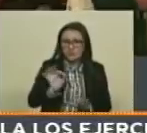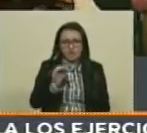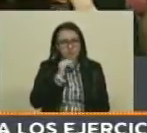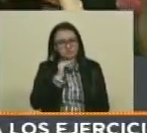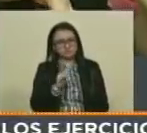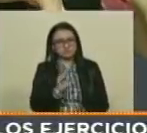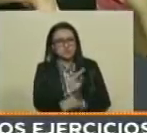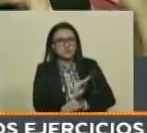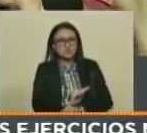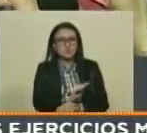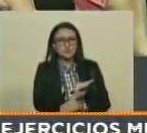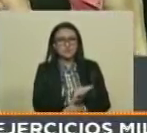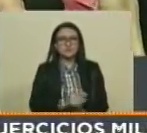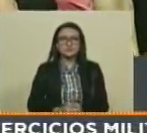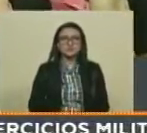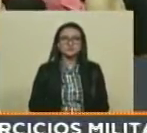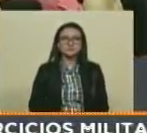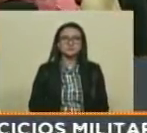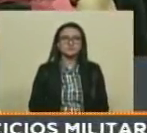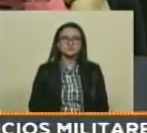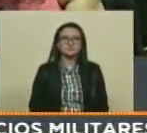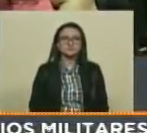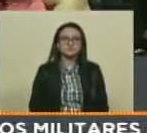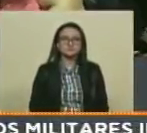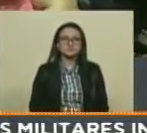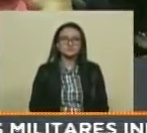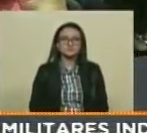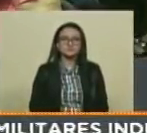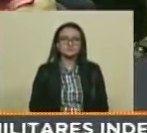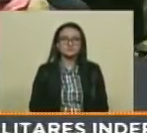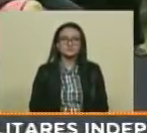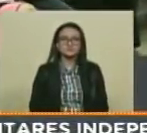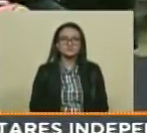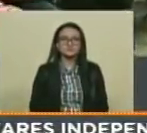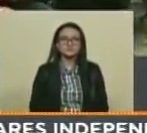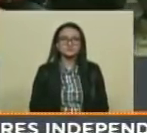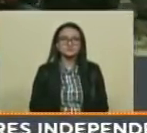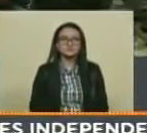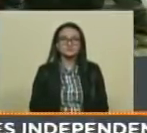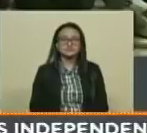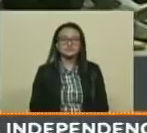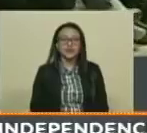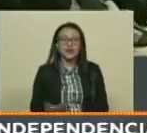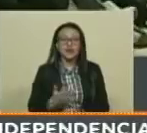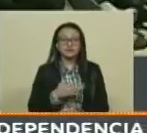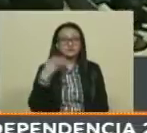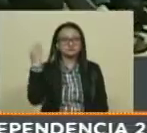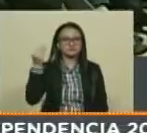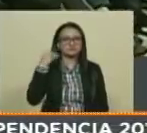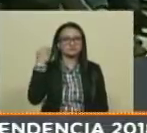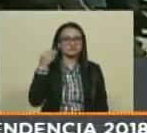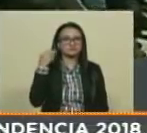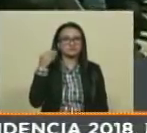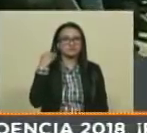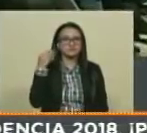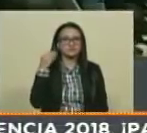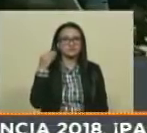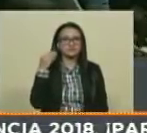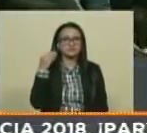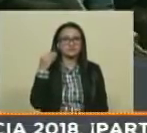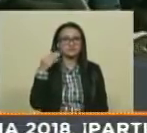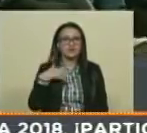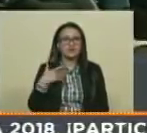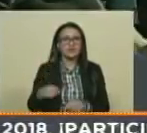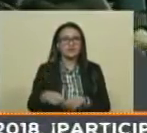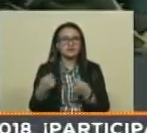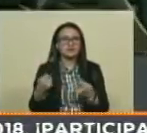que finalmente ocurriera esto, se truncó, pero tuvo ya la premeditación, la alevosía de hacerlo.